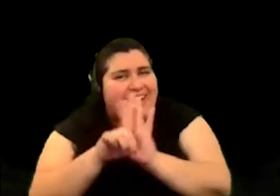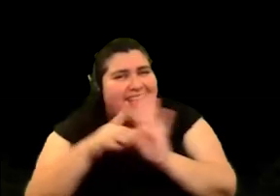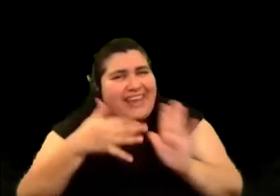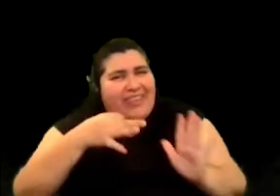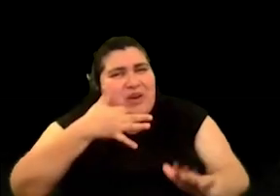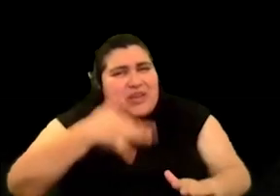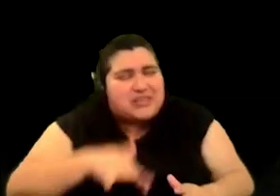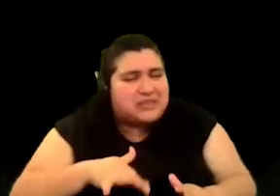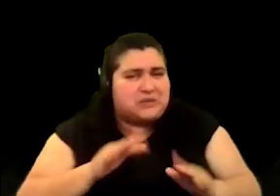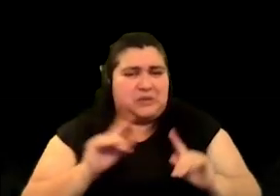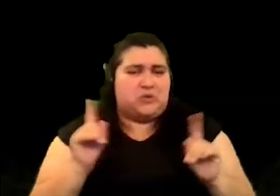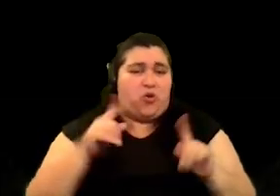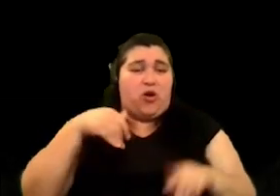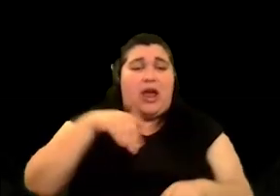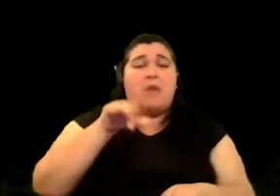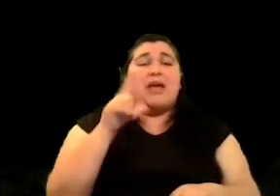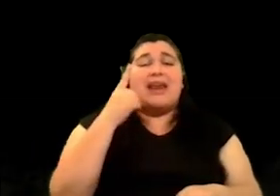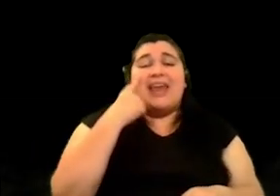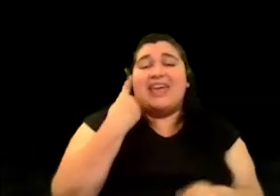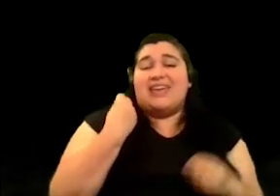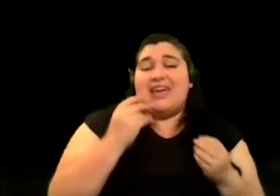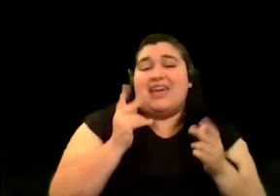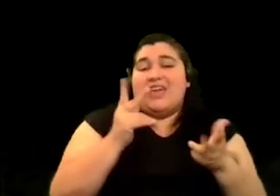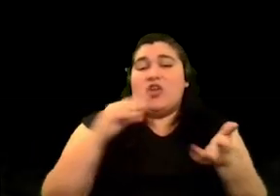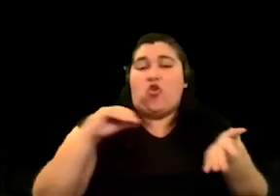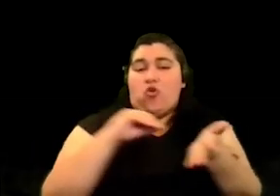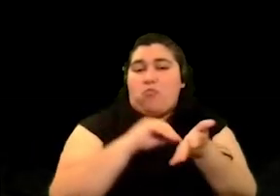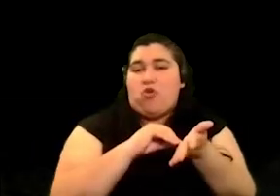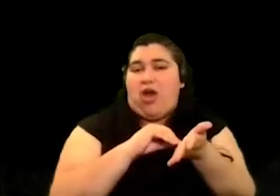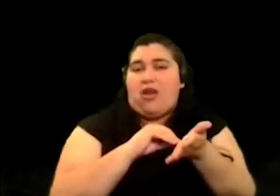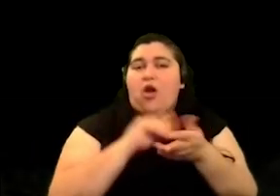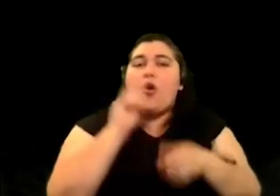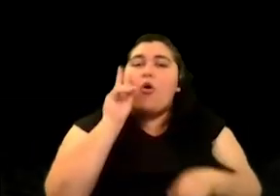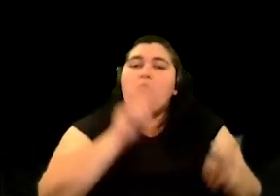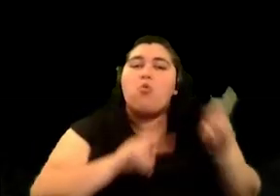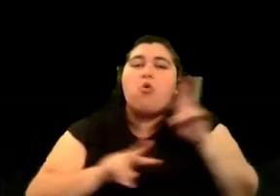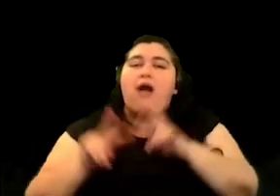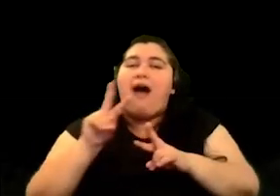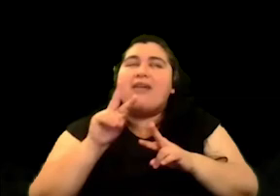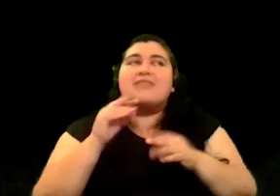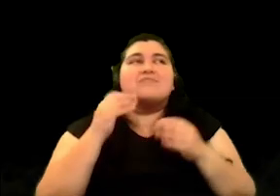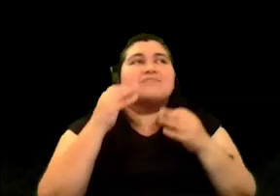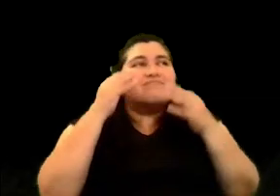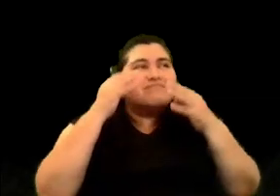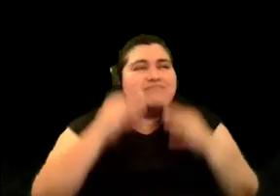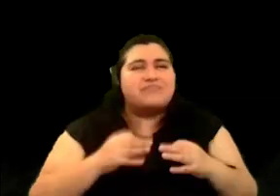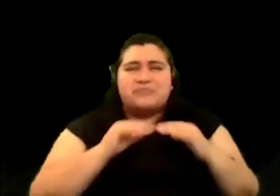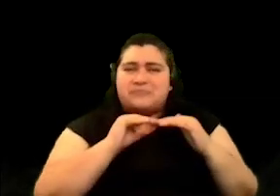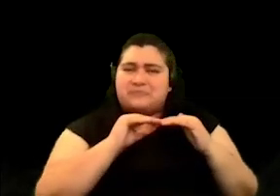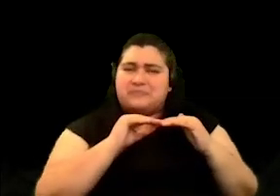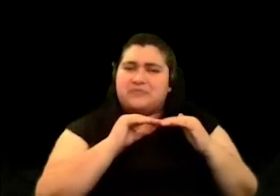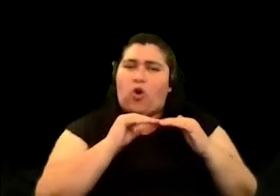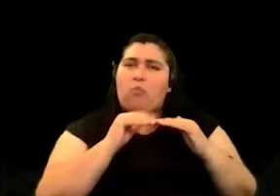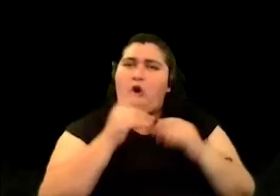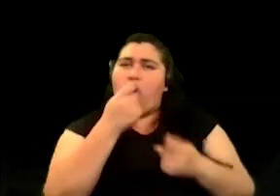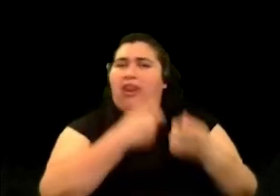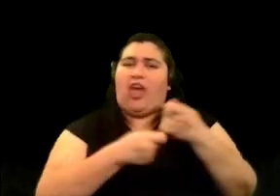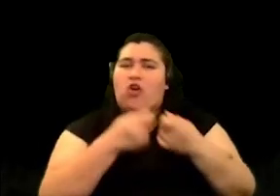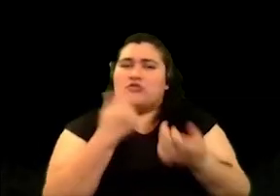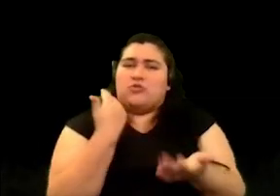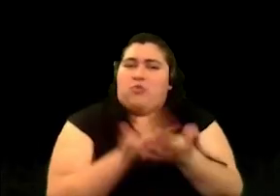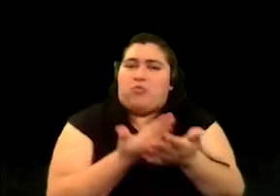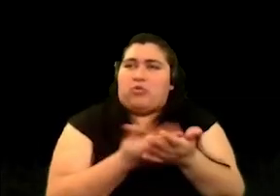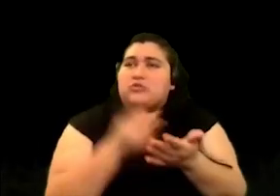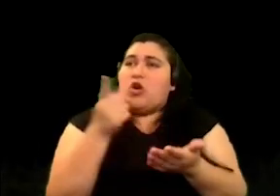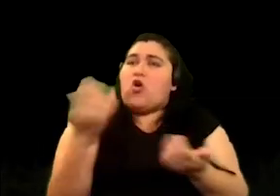Pero que viene a hacer el MLI y me dice, mira, vamos a incorporar este estándar. Vamos a incorporar el estándar del propósito de negocios. Contame por qué lo